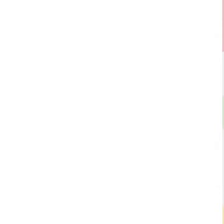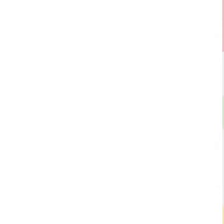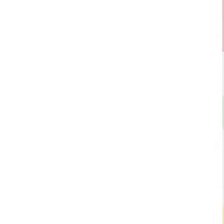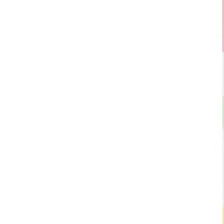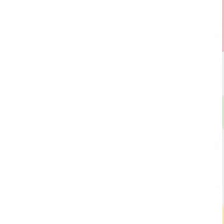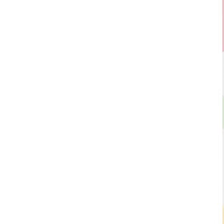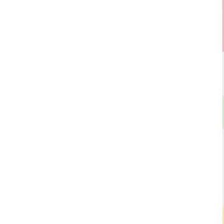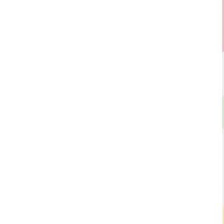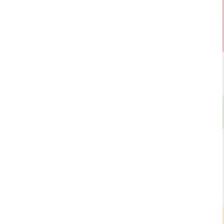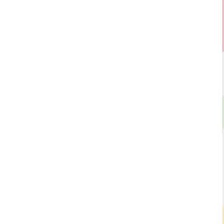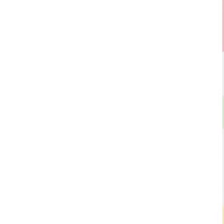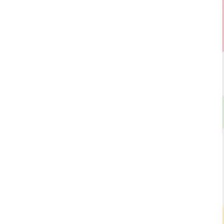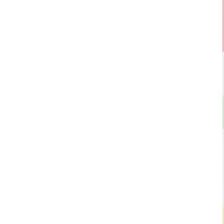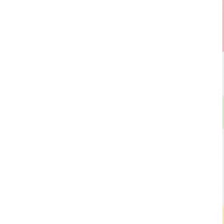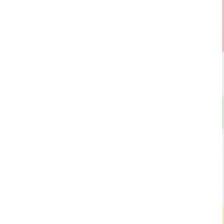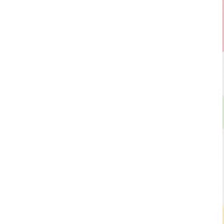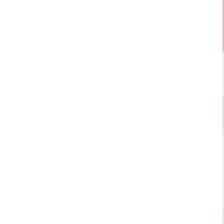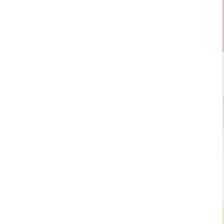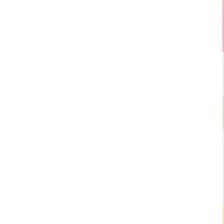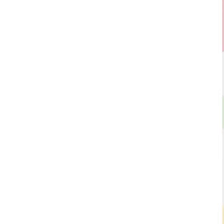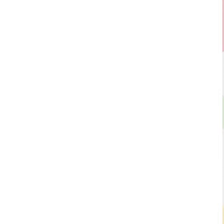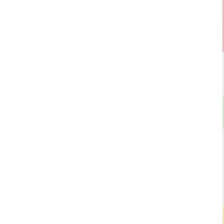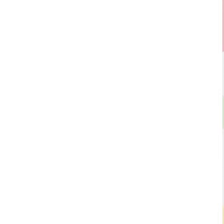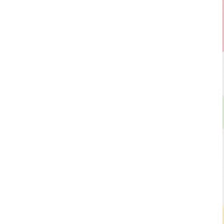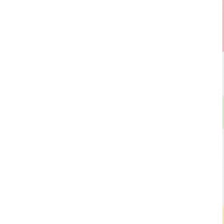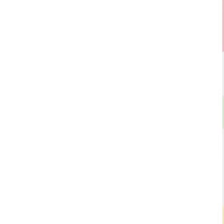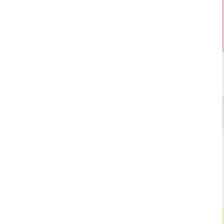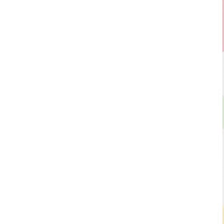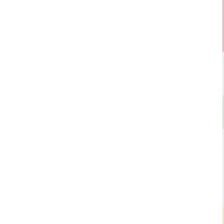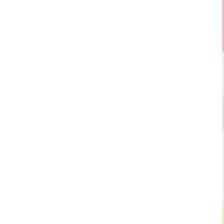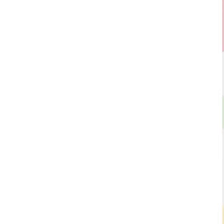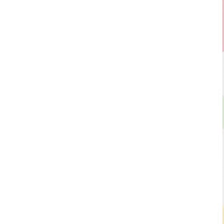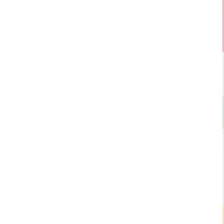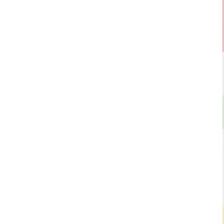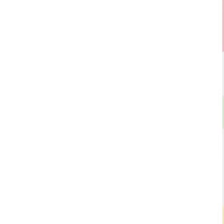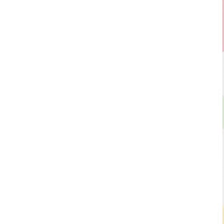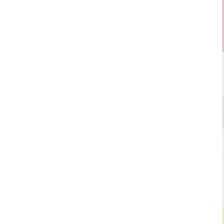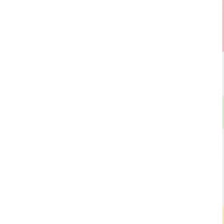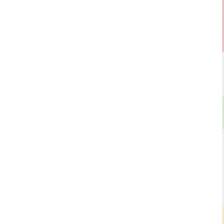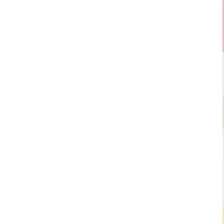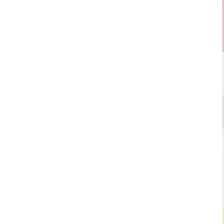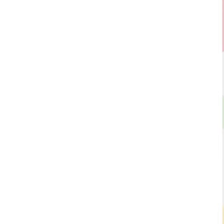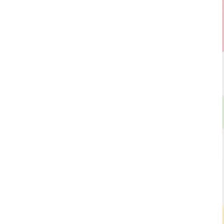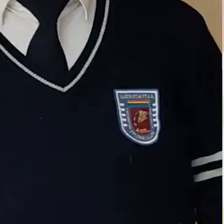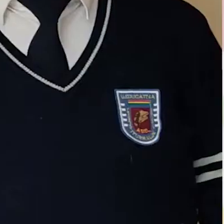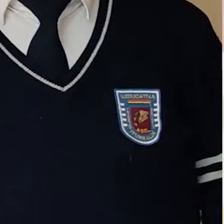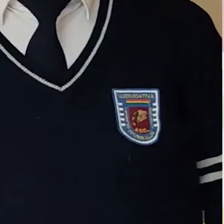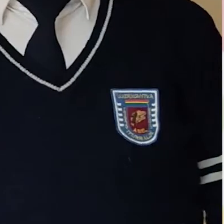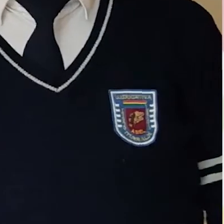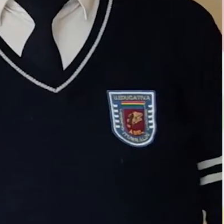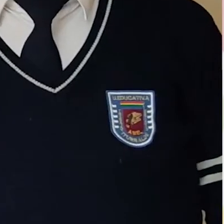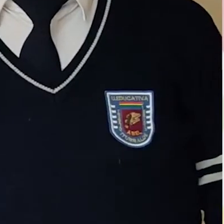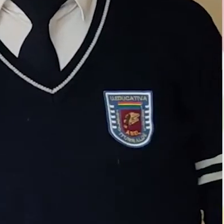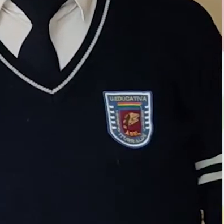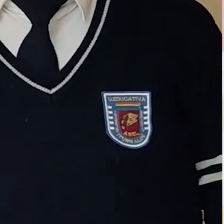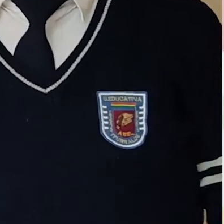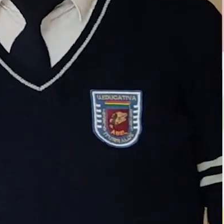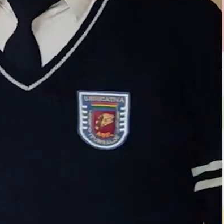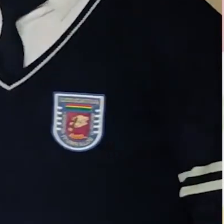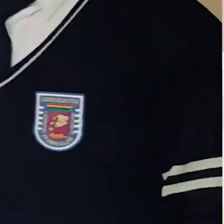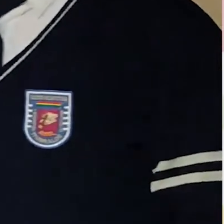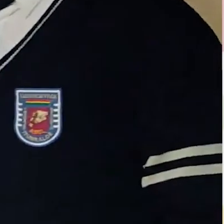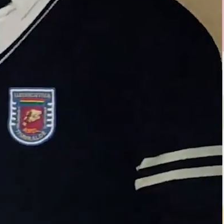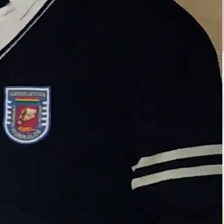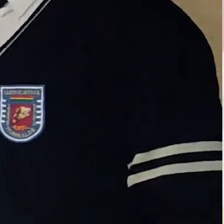aire no pasa por ningún filtro, tal como en la nariz, por donde el aire se limpia, se calienta y se humedece. Otra medida de